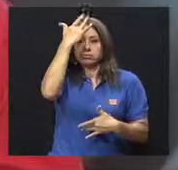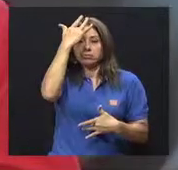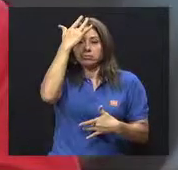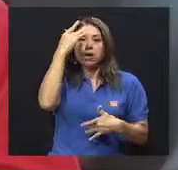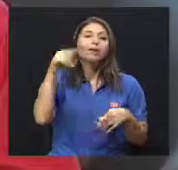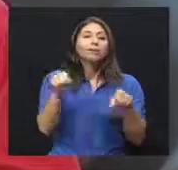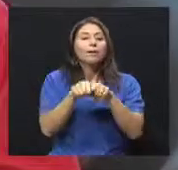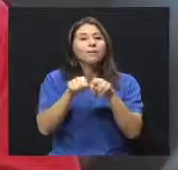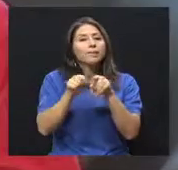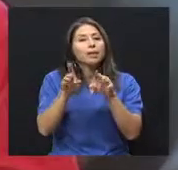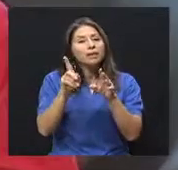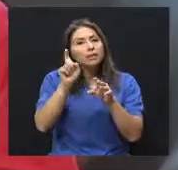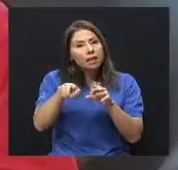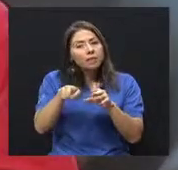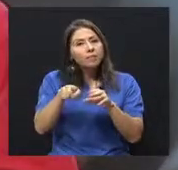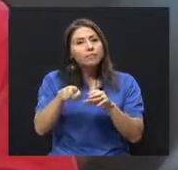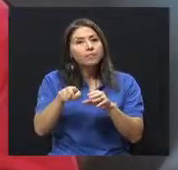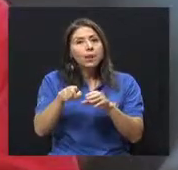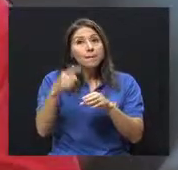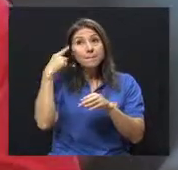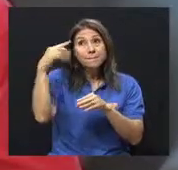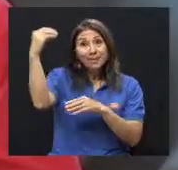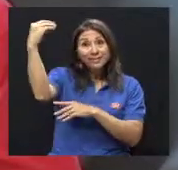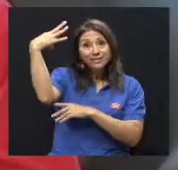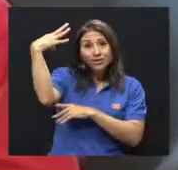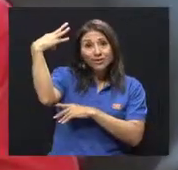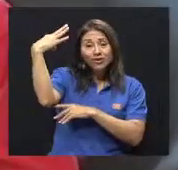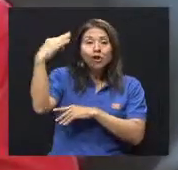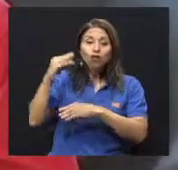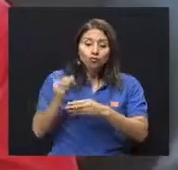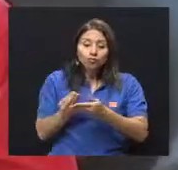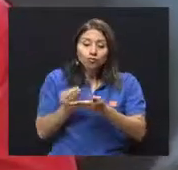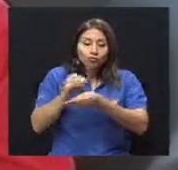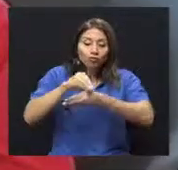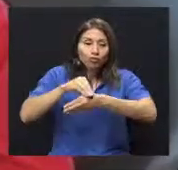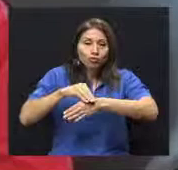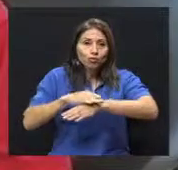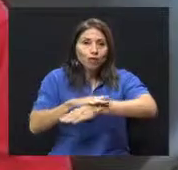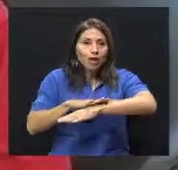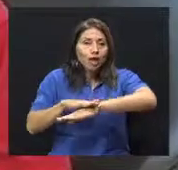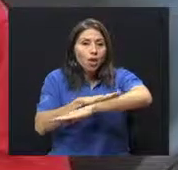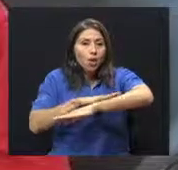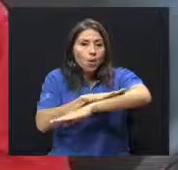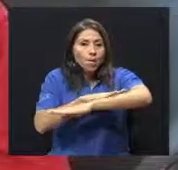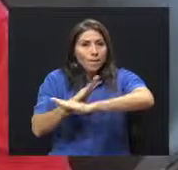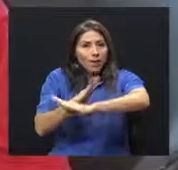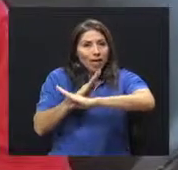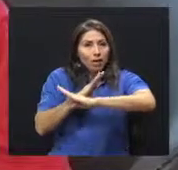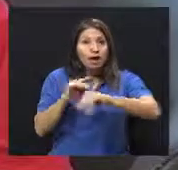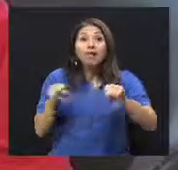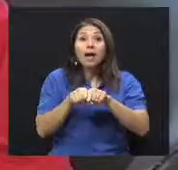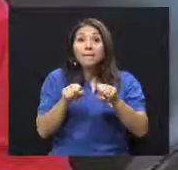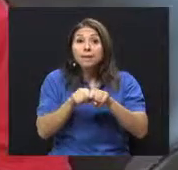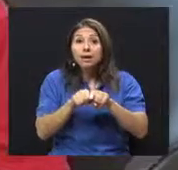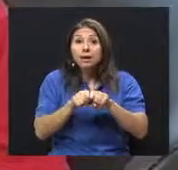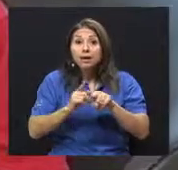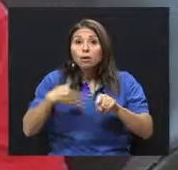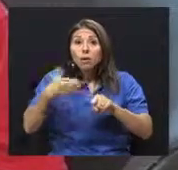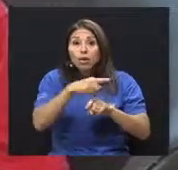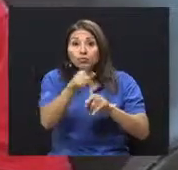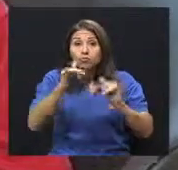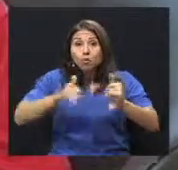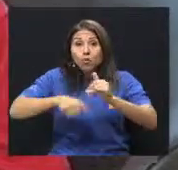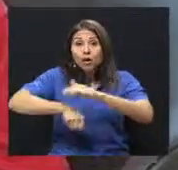que ponerse bloqueador. Y también que cuando uno juegue fútbol hay que